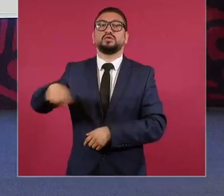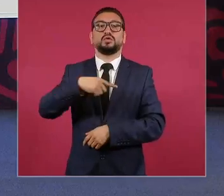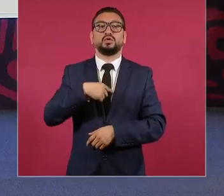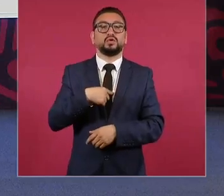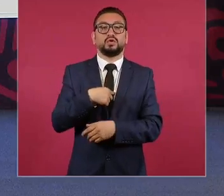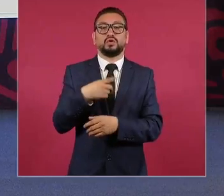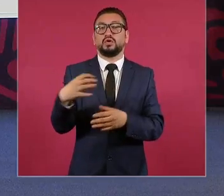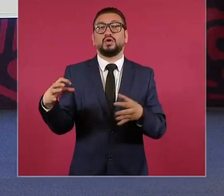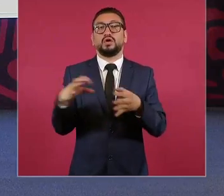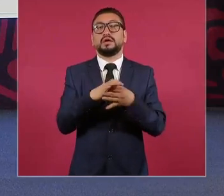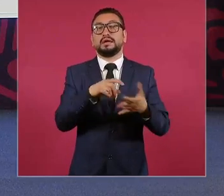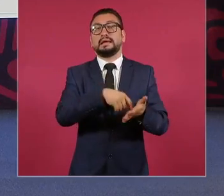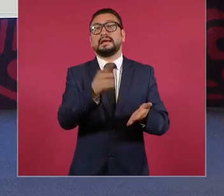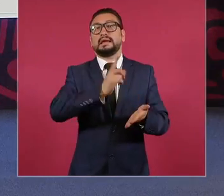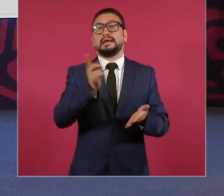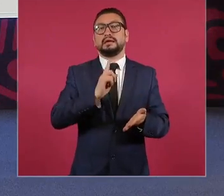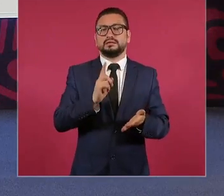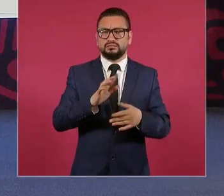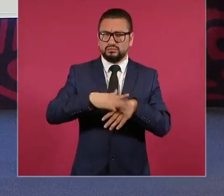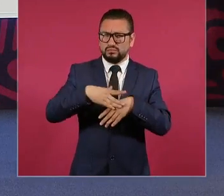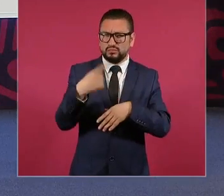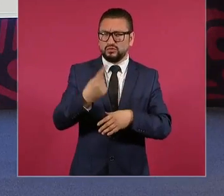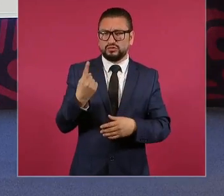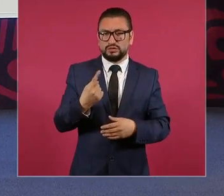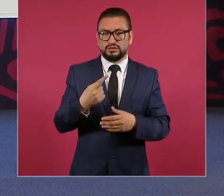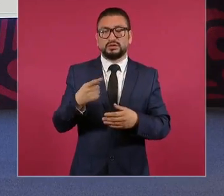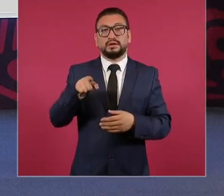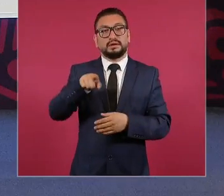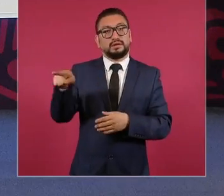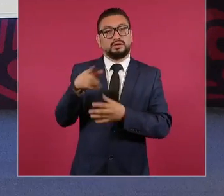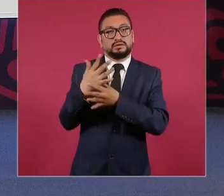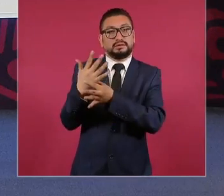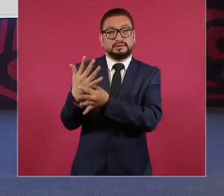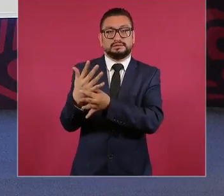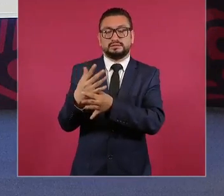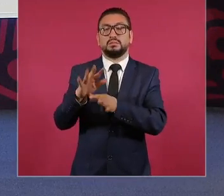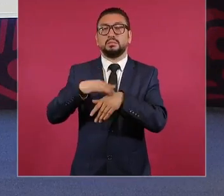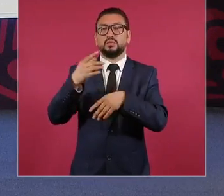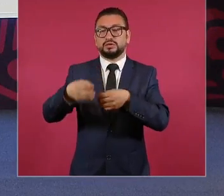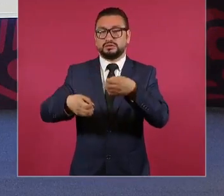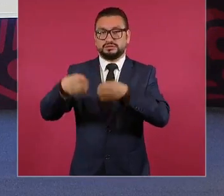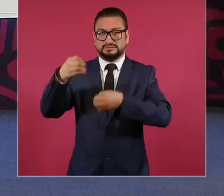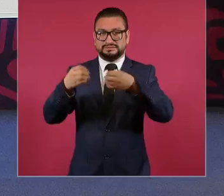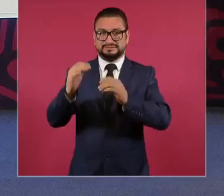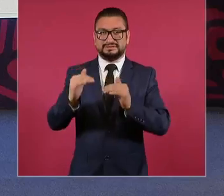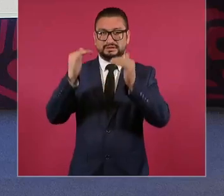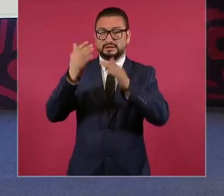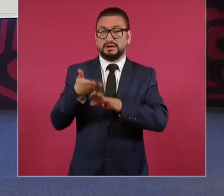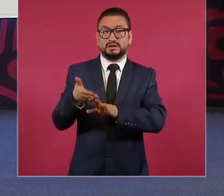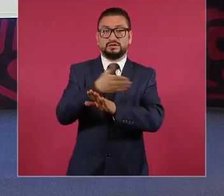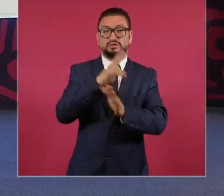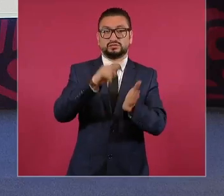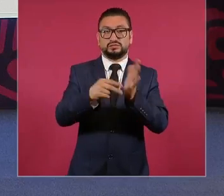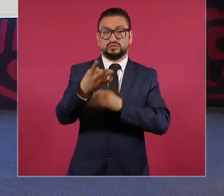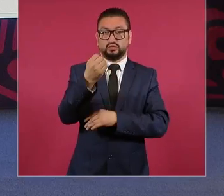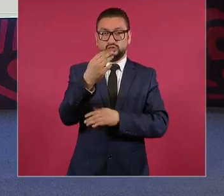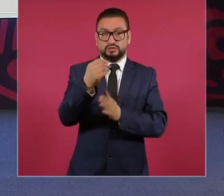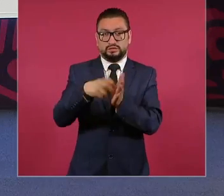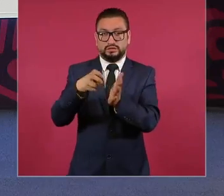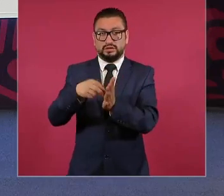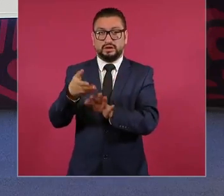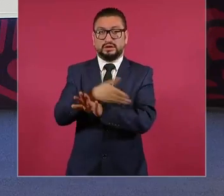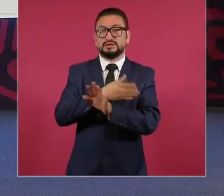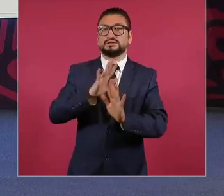nos aplica. ¿Por qué? Primero dicen, porque los ministros designados antes de 2009, que fue la reforma,